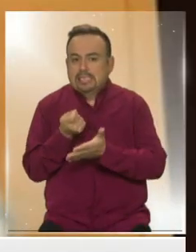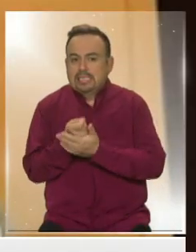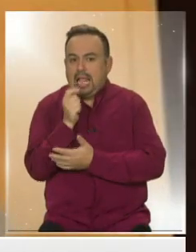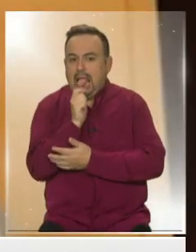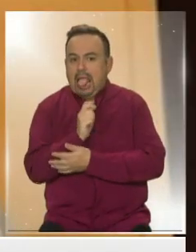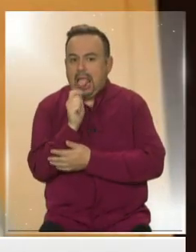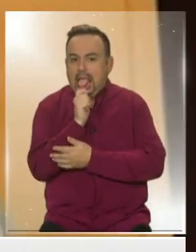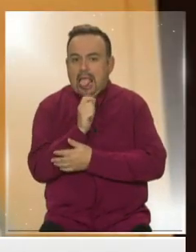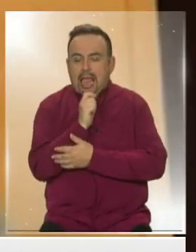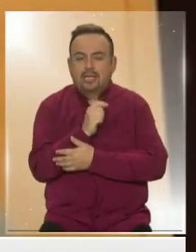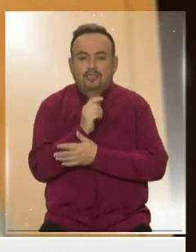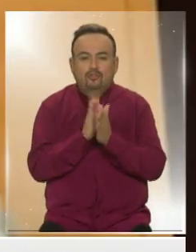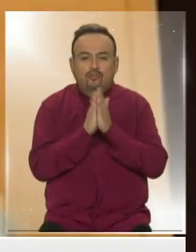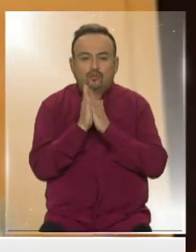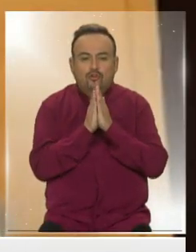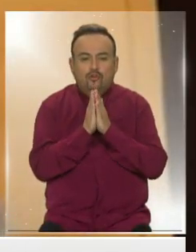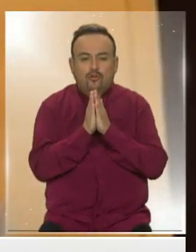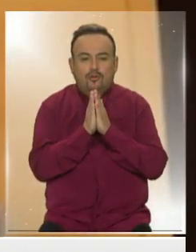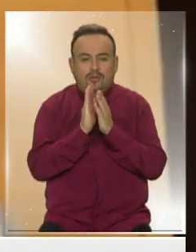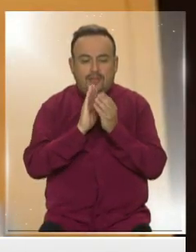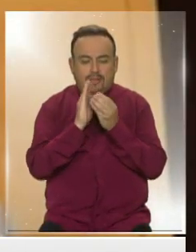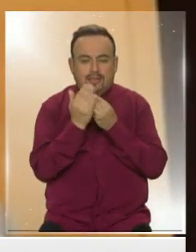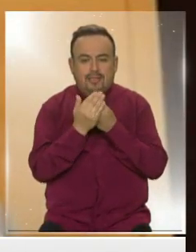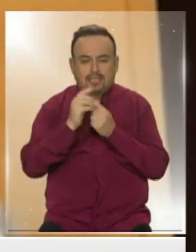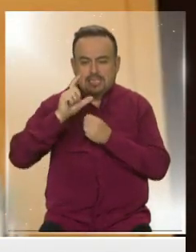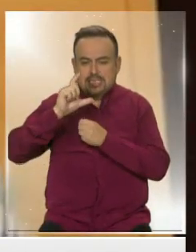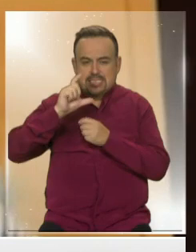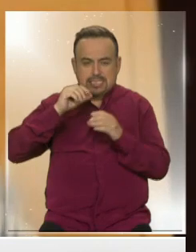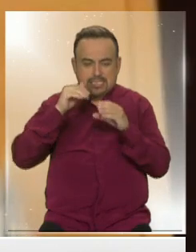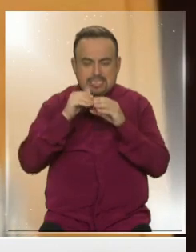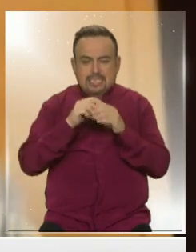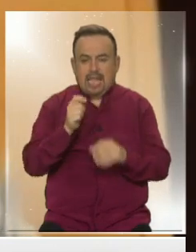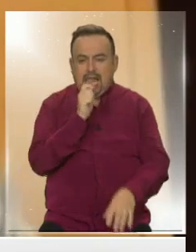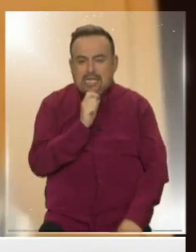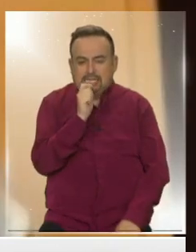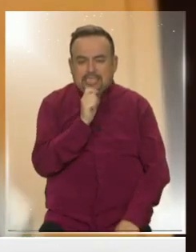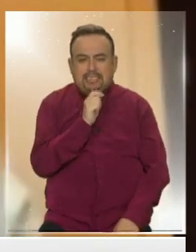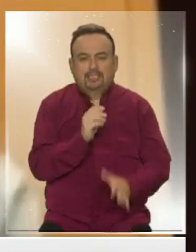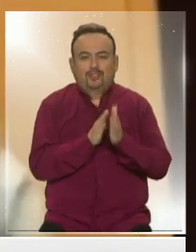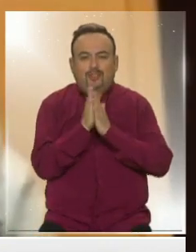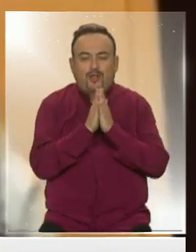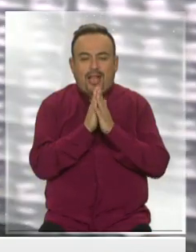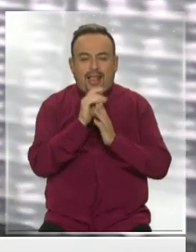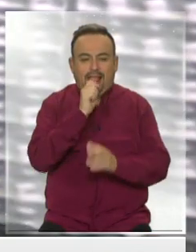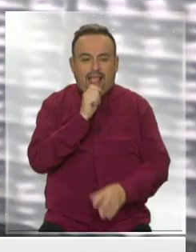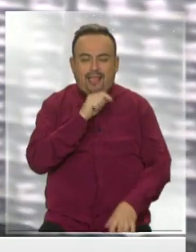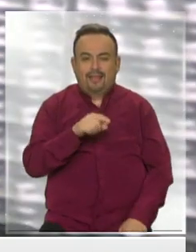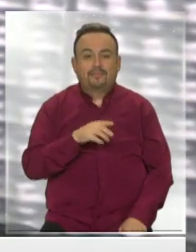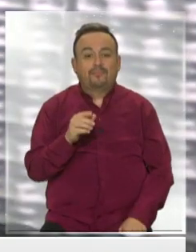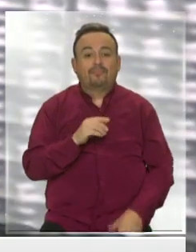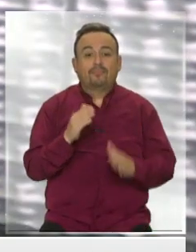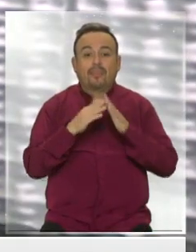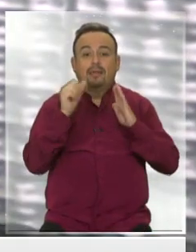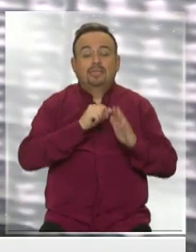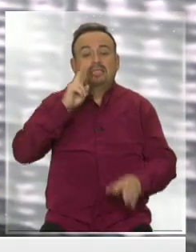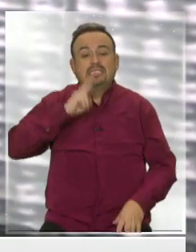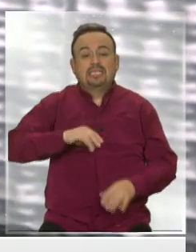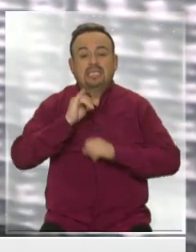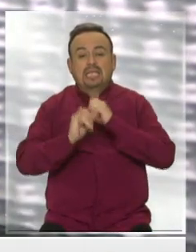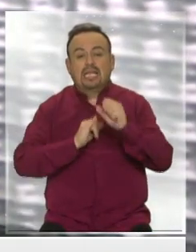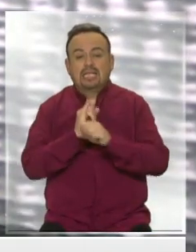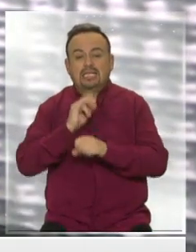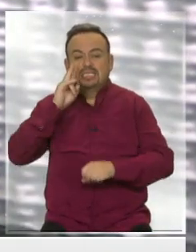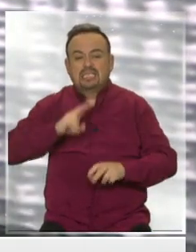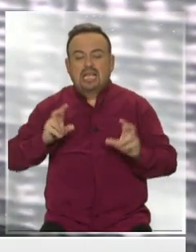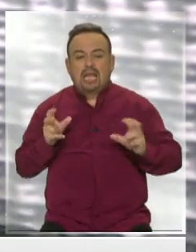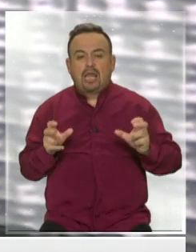helado, he comprado unos chocolitos, que es una caja con unos más chiquititos, sí, de los normal. ¿Quieres ahí? Cuarentena, sin internet,